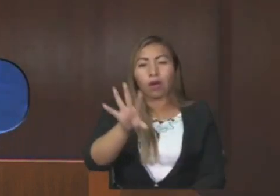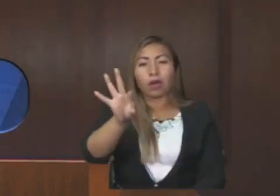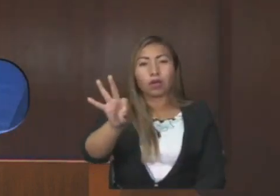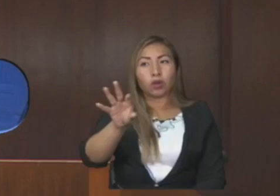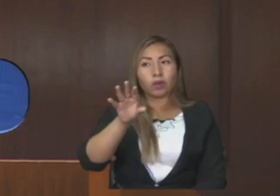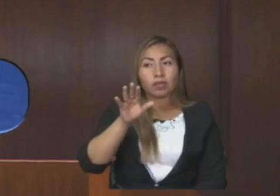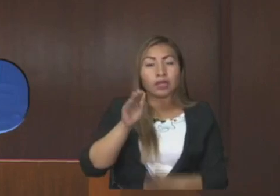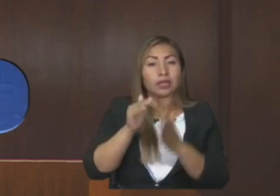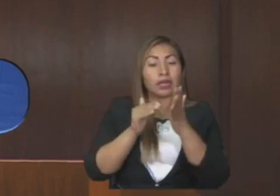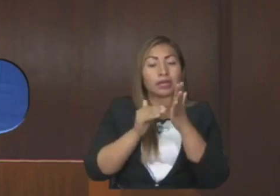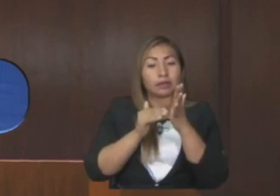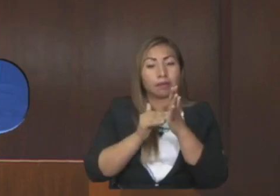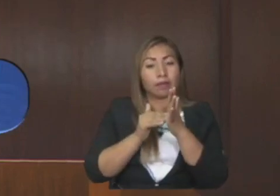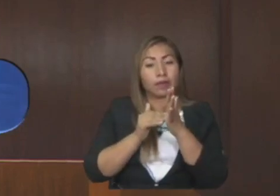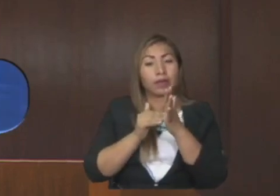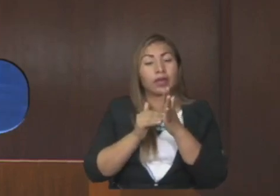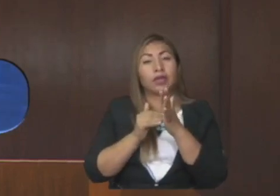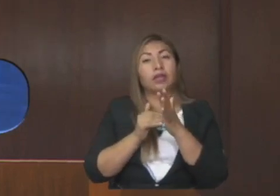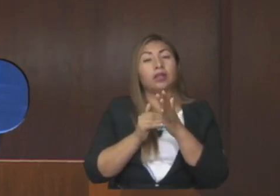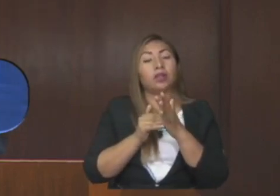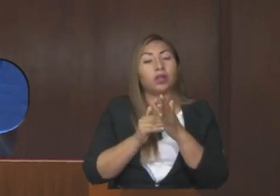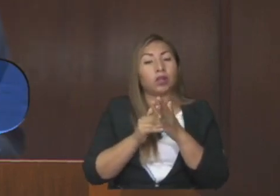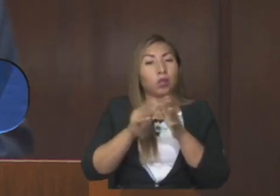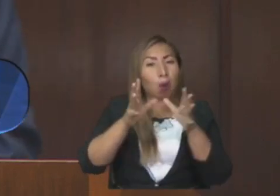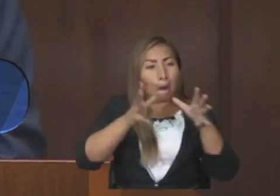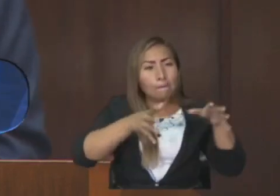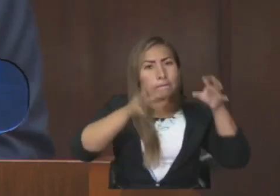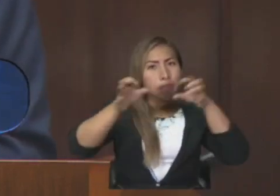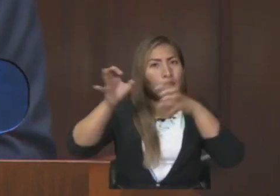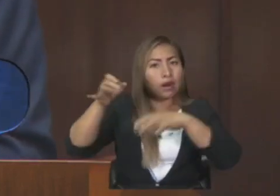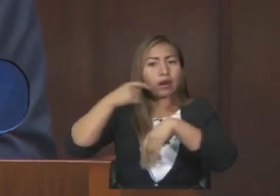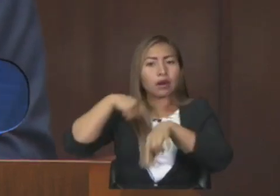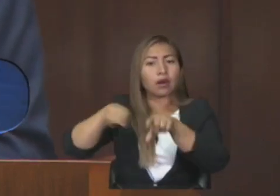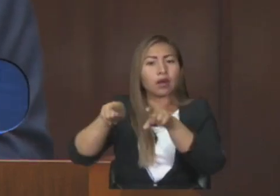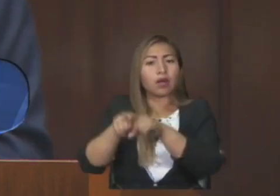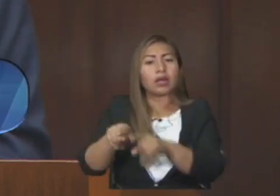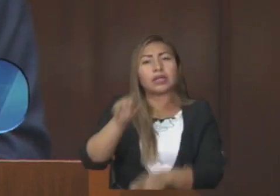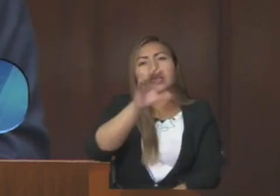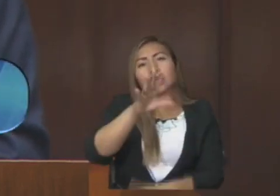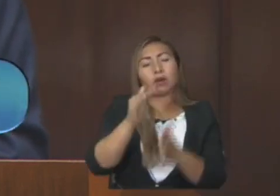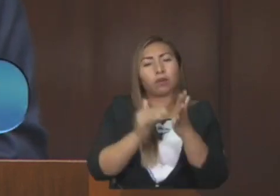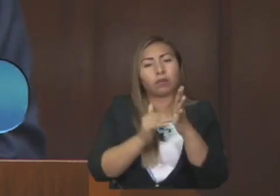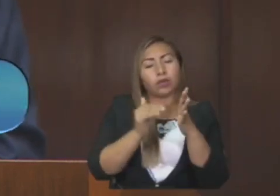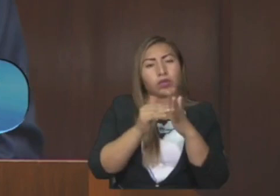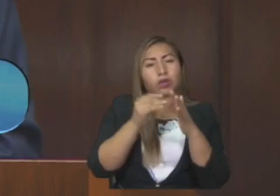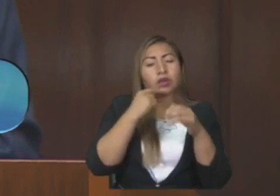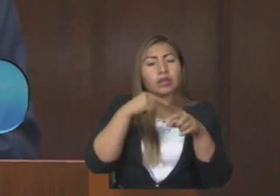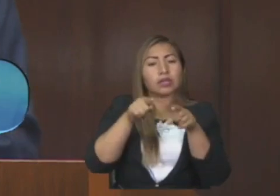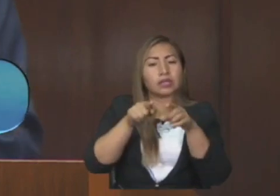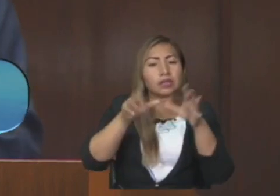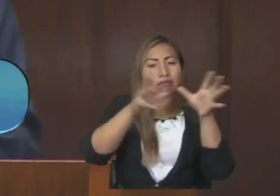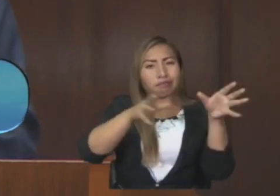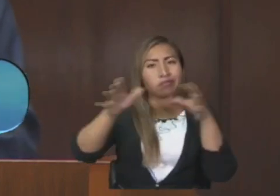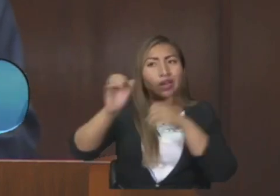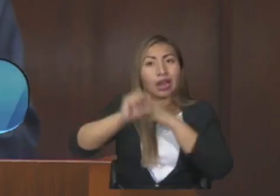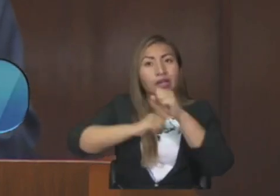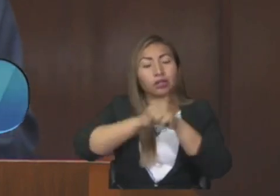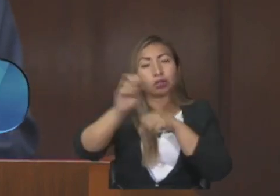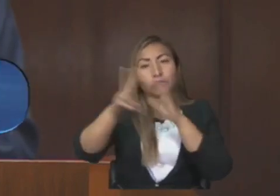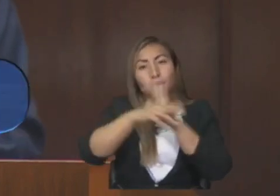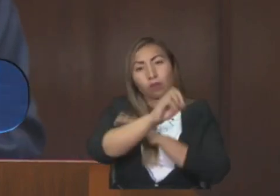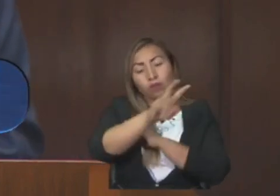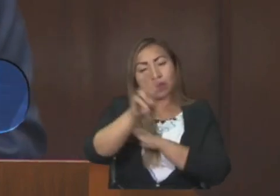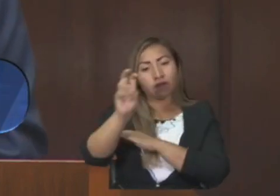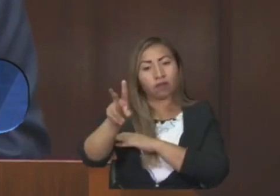900.000 toneladas métricas para el año 2021 y 1.5 millones de toneladas métricas para el año 2022.